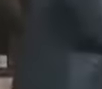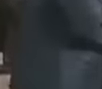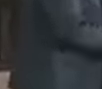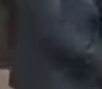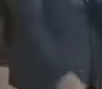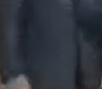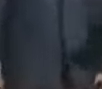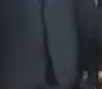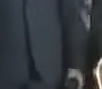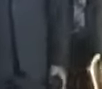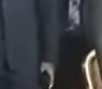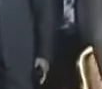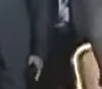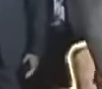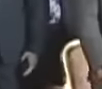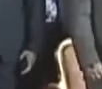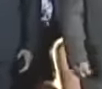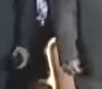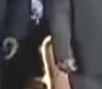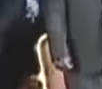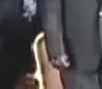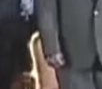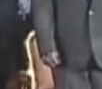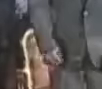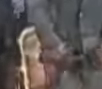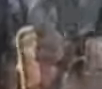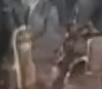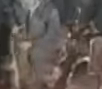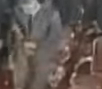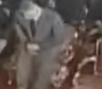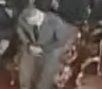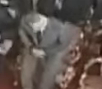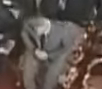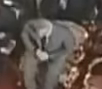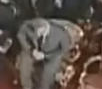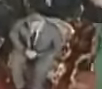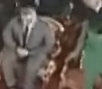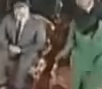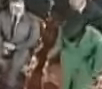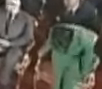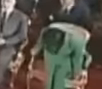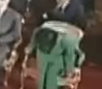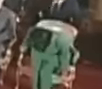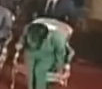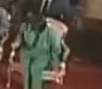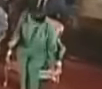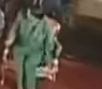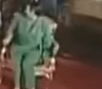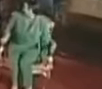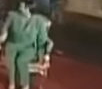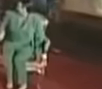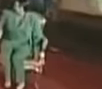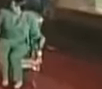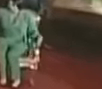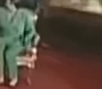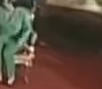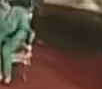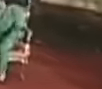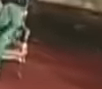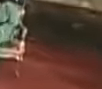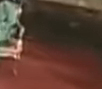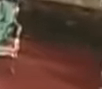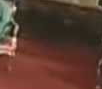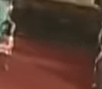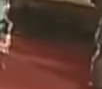1840 cuando se conforma el territorio de lo que es Venezuela. También el periodo de agresión, despojo y fraude arbitral. Todas y todos ustedes, muy